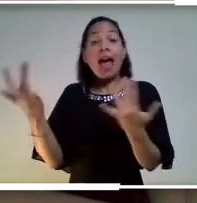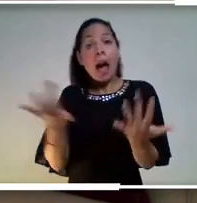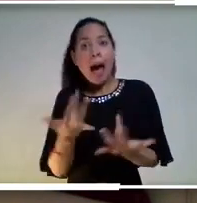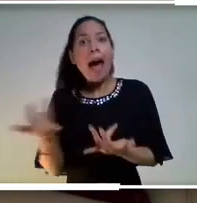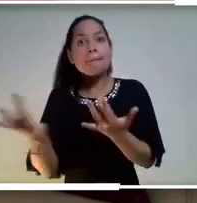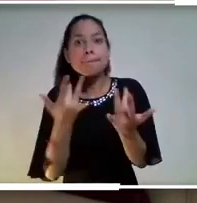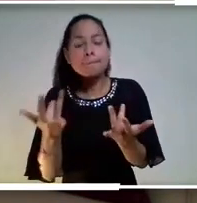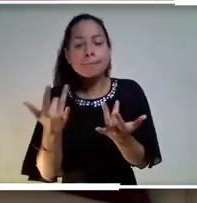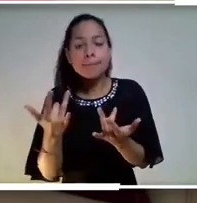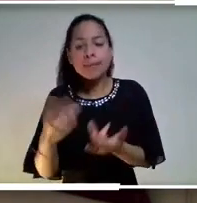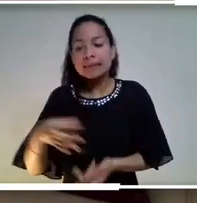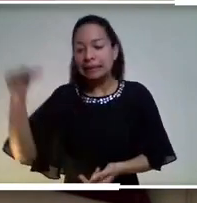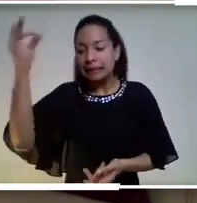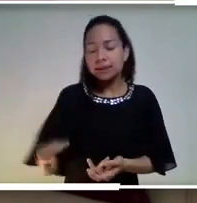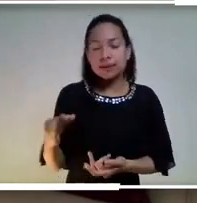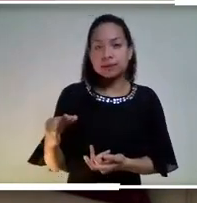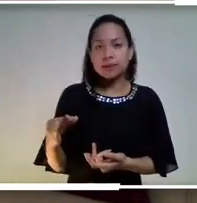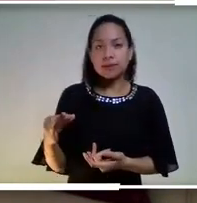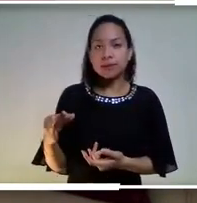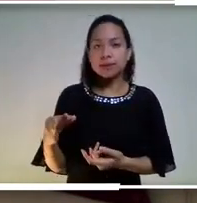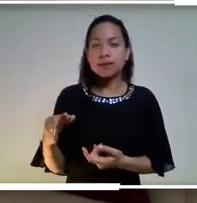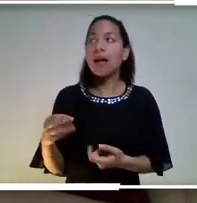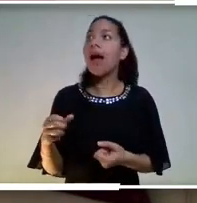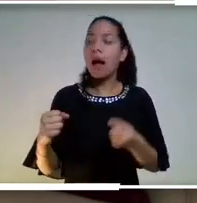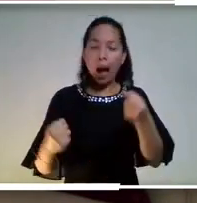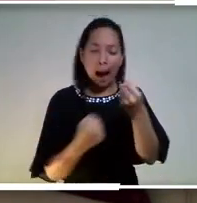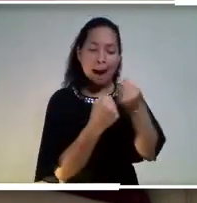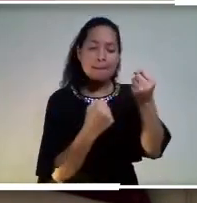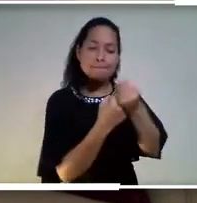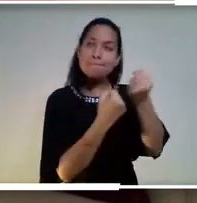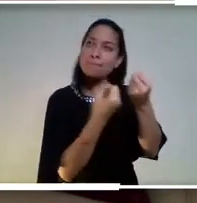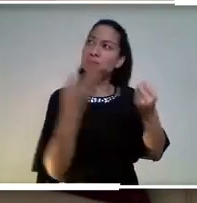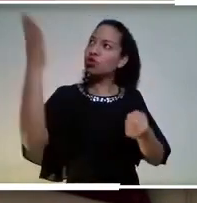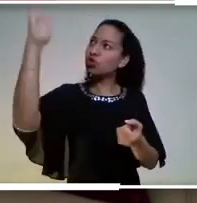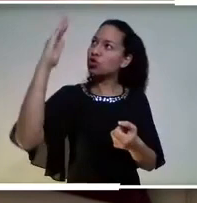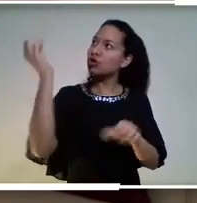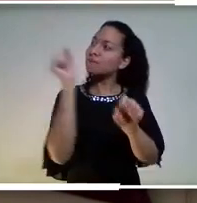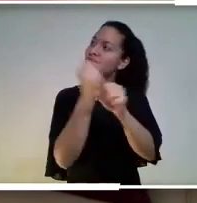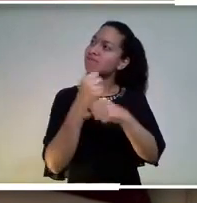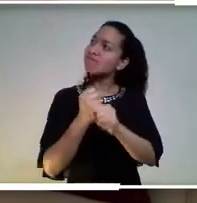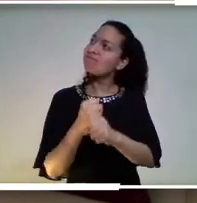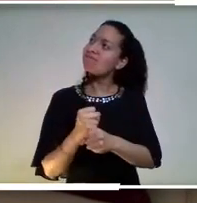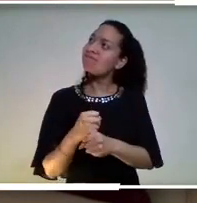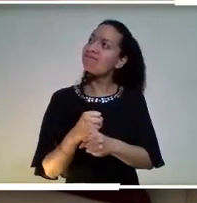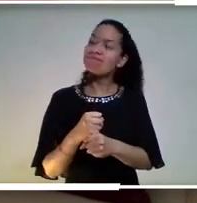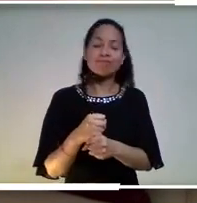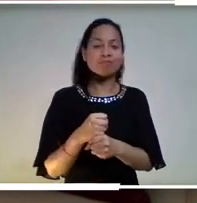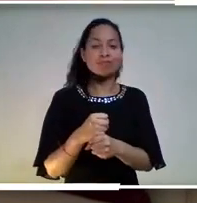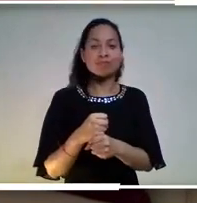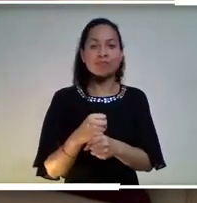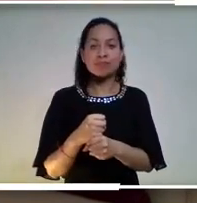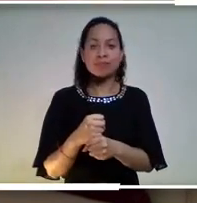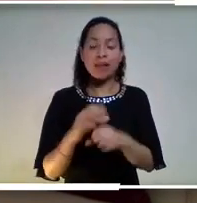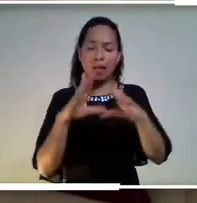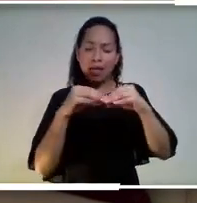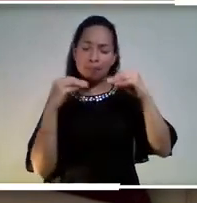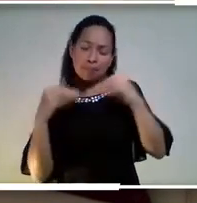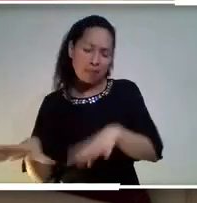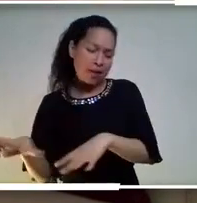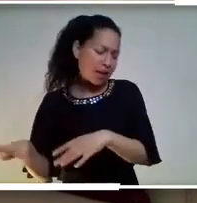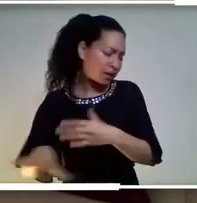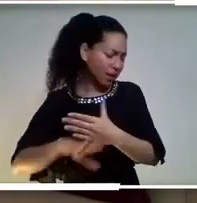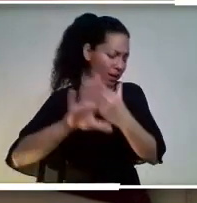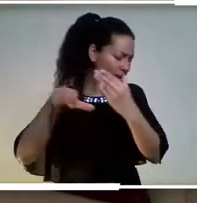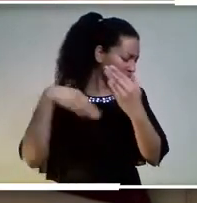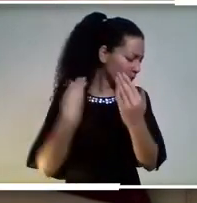creador es cierto que perdimos todo y a una vida eterna por escuchar otras voces cogeremos todo de regreso escuchar